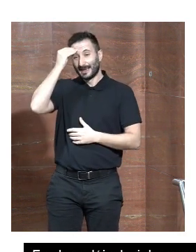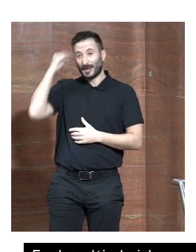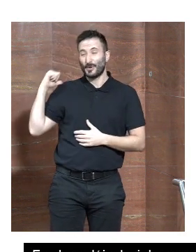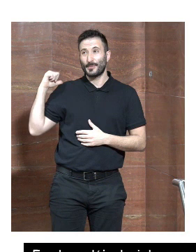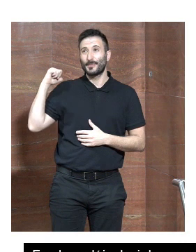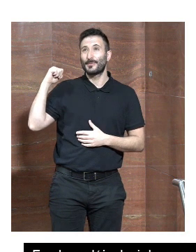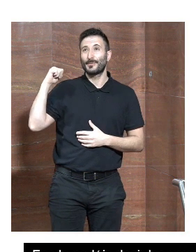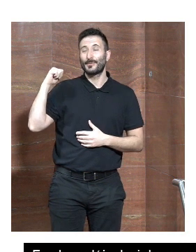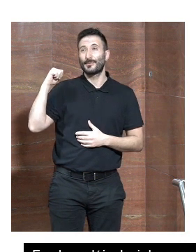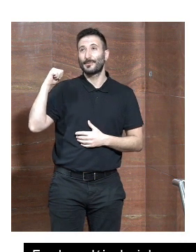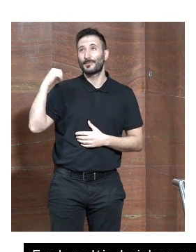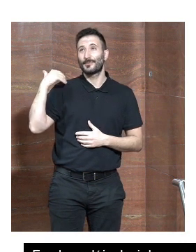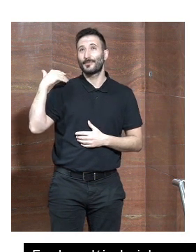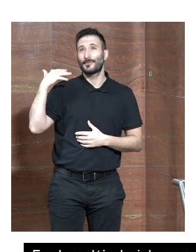últimos,